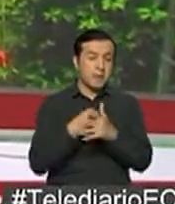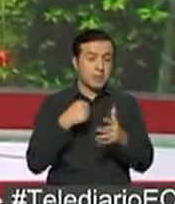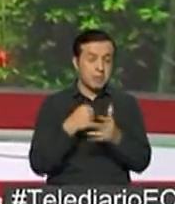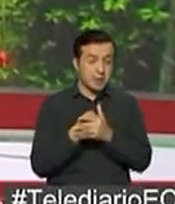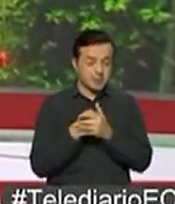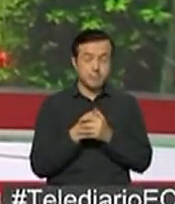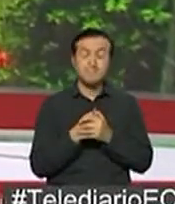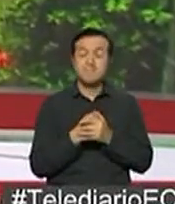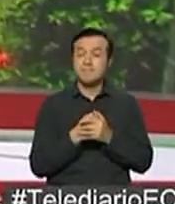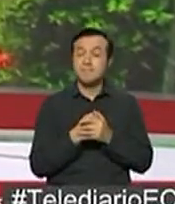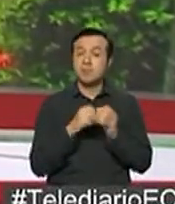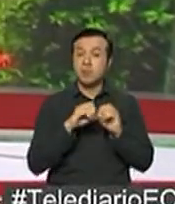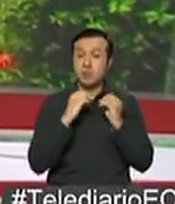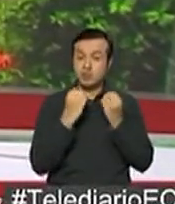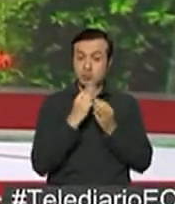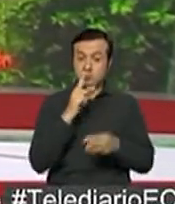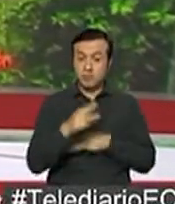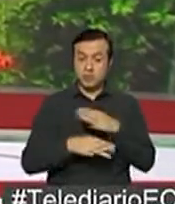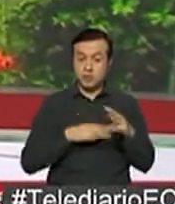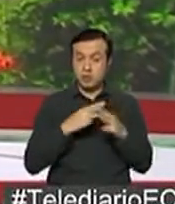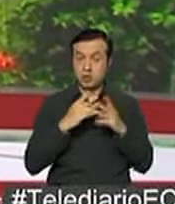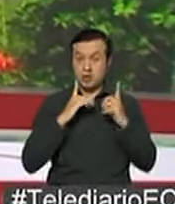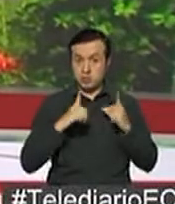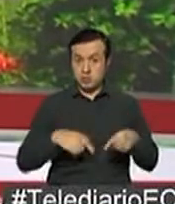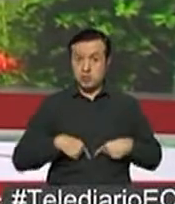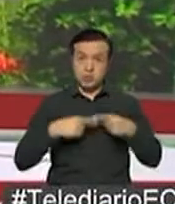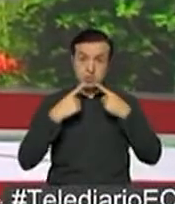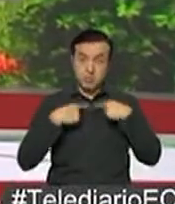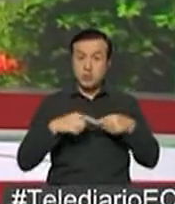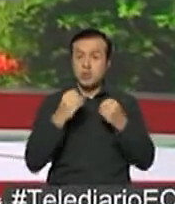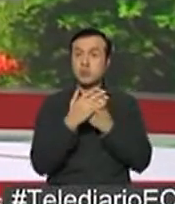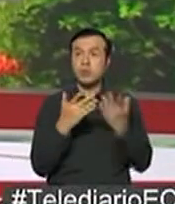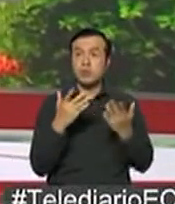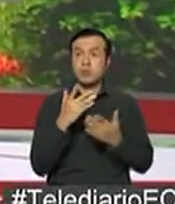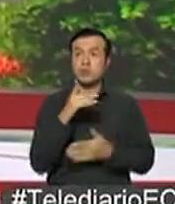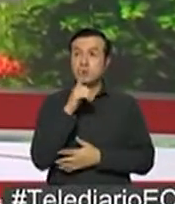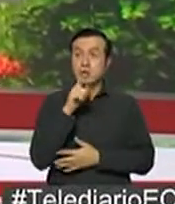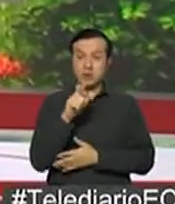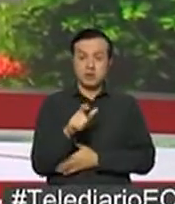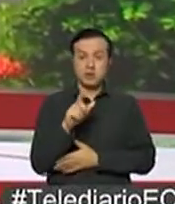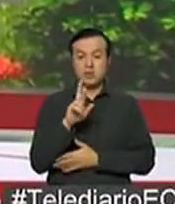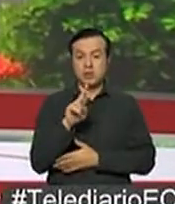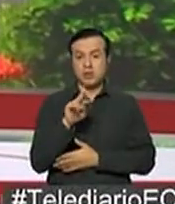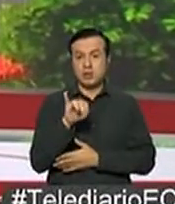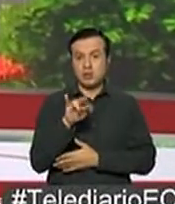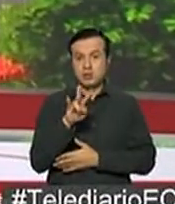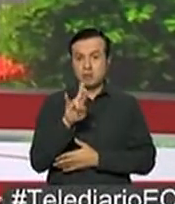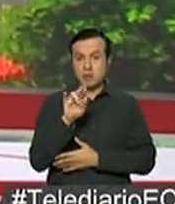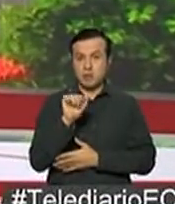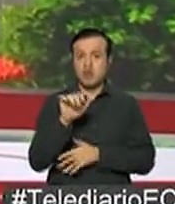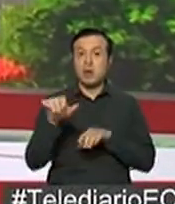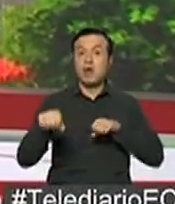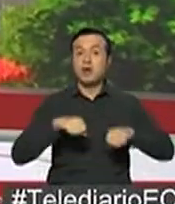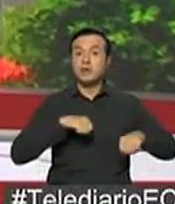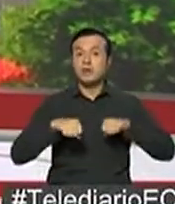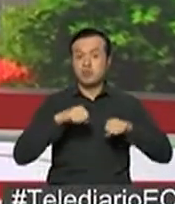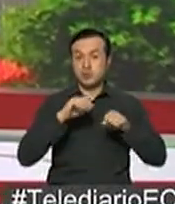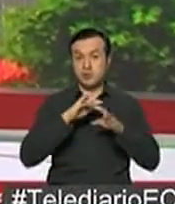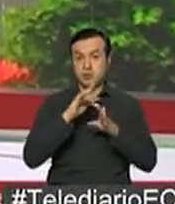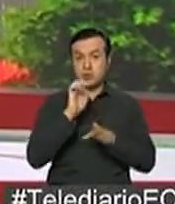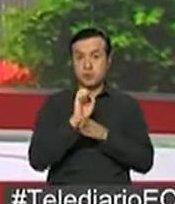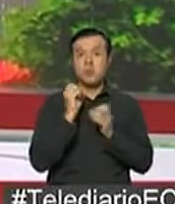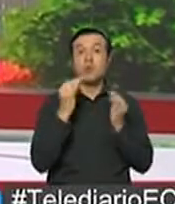tránsito según la organización mundial de la salud así lo destaca christian ribera gestor de riesgos en ecuador cerca del